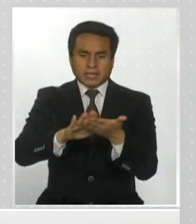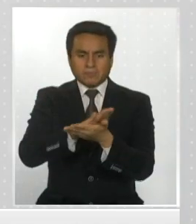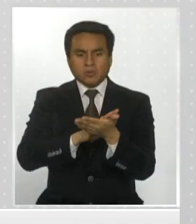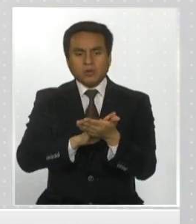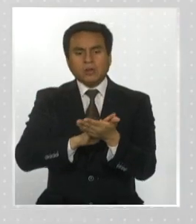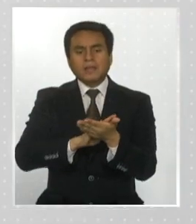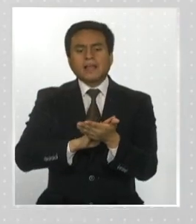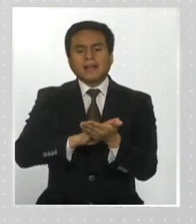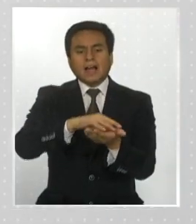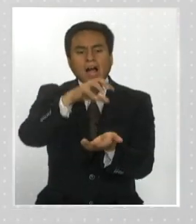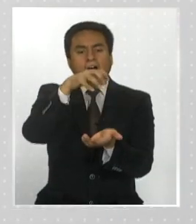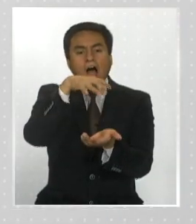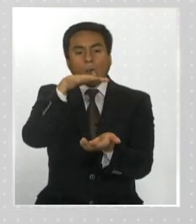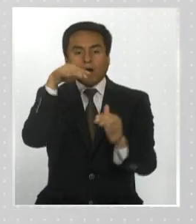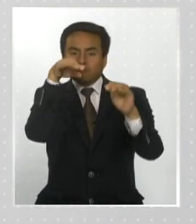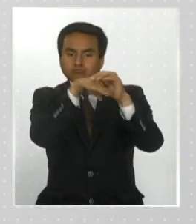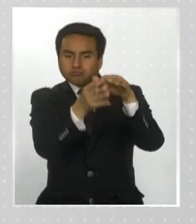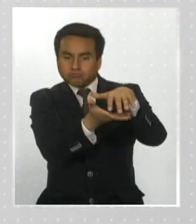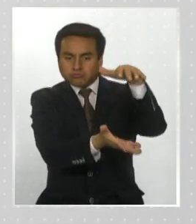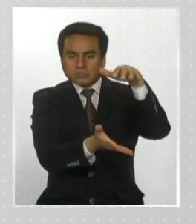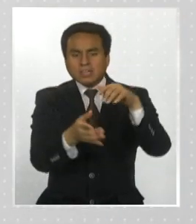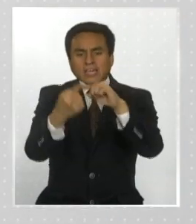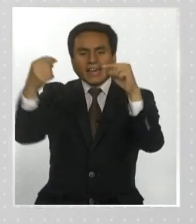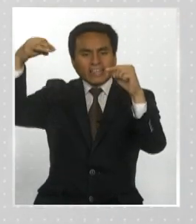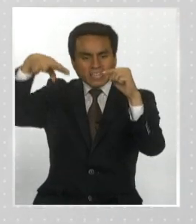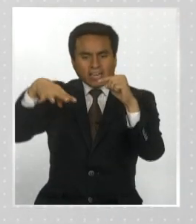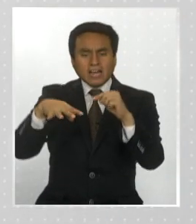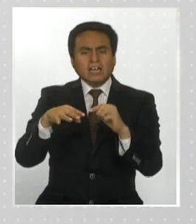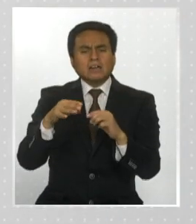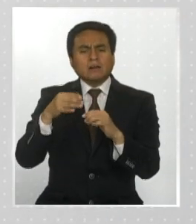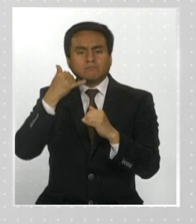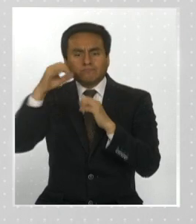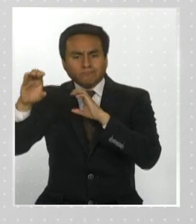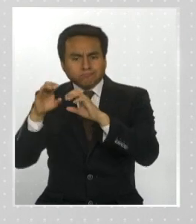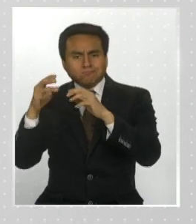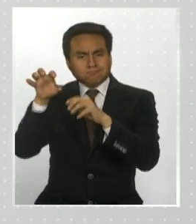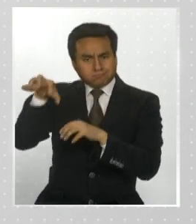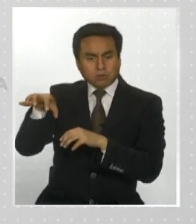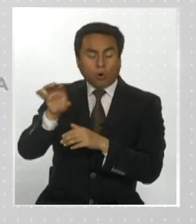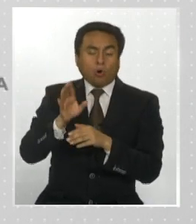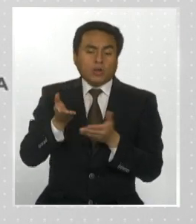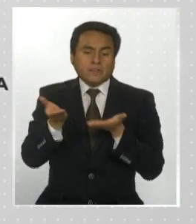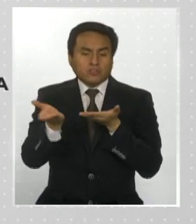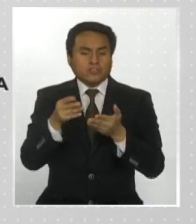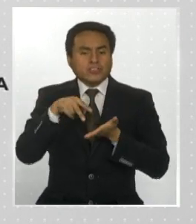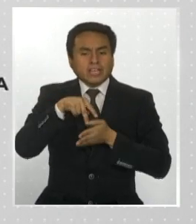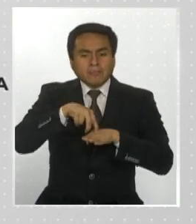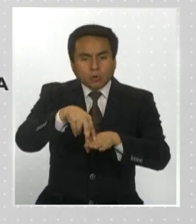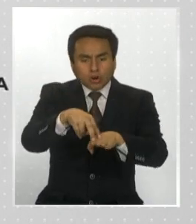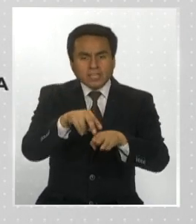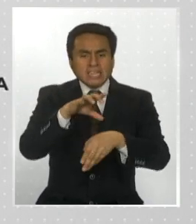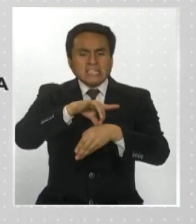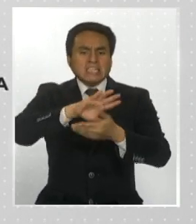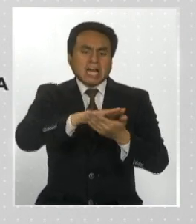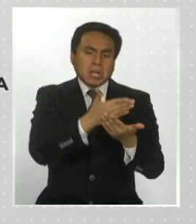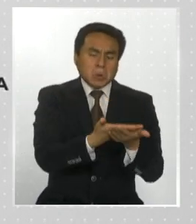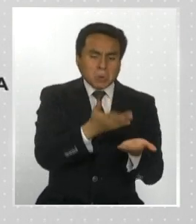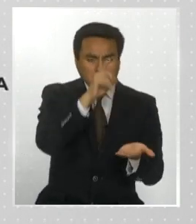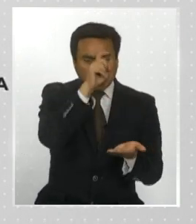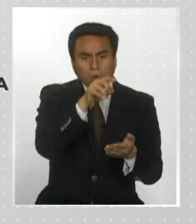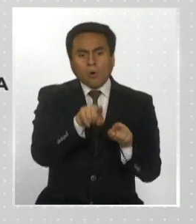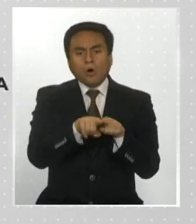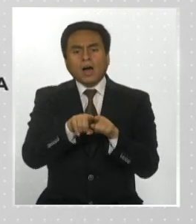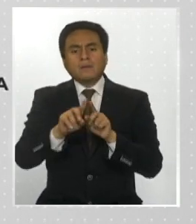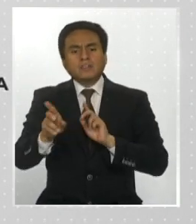las plantas de agua potable, energía y telecomunicaciones, los servicios de transporte y salud, los edificios de